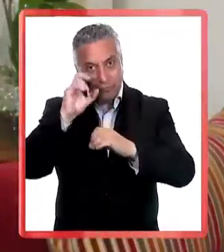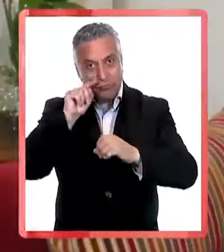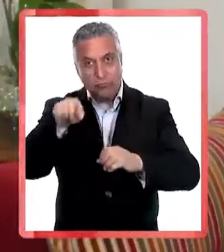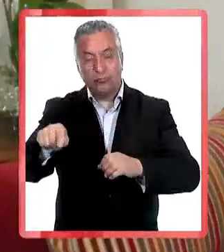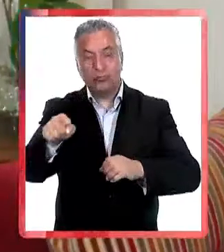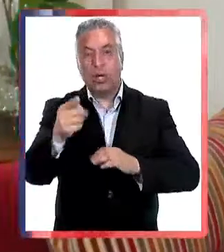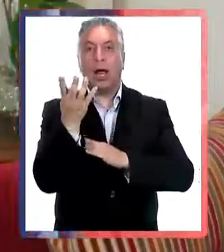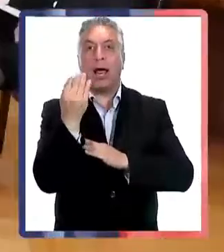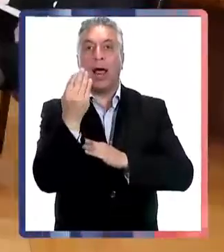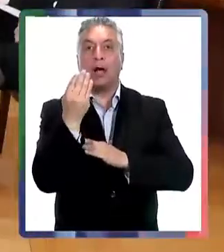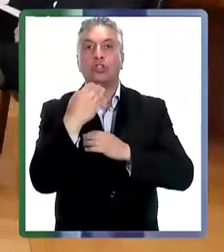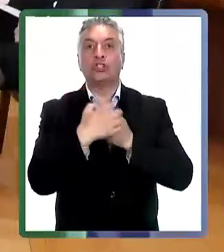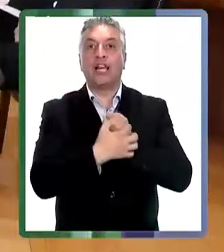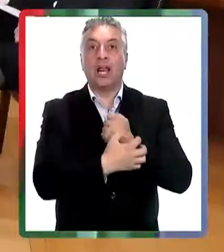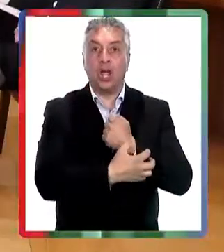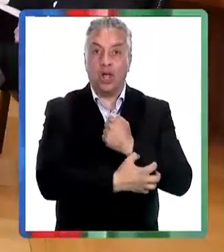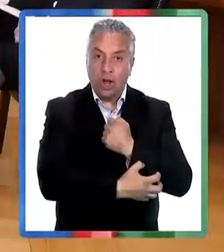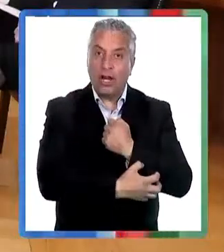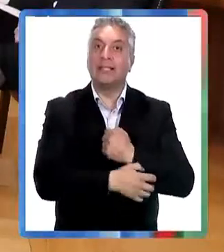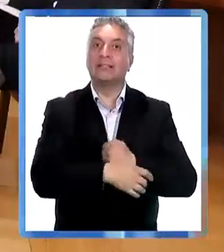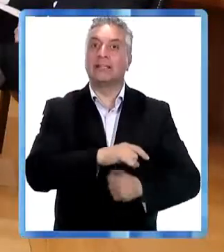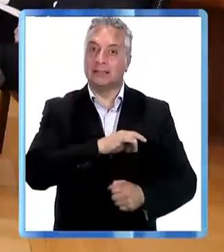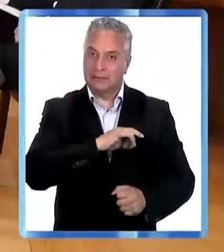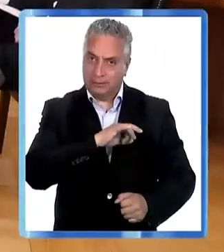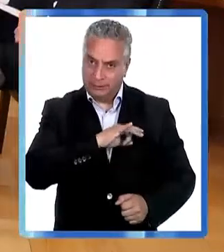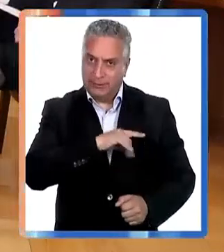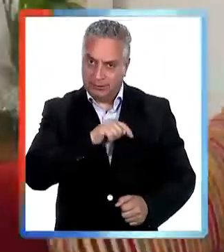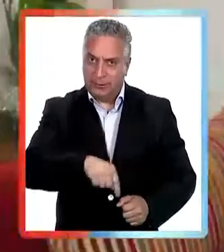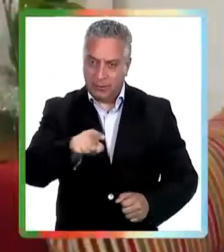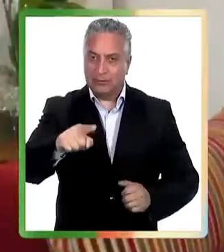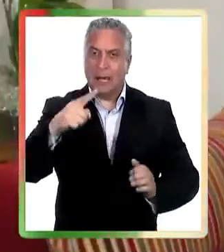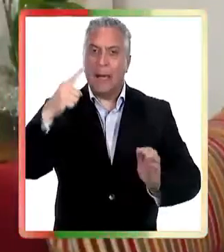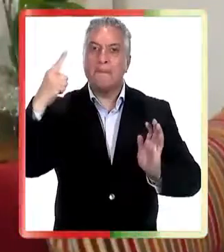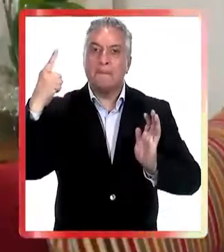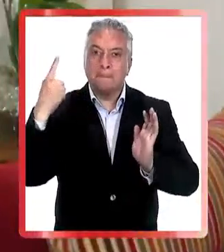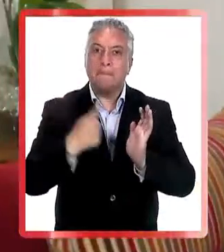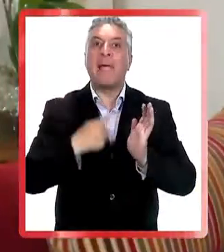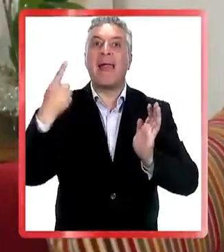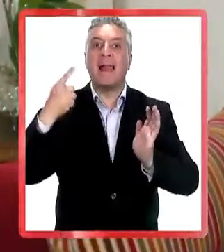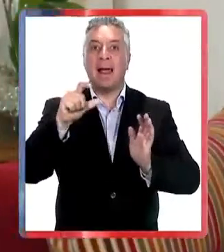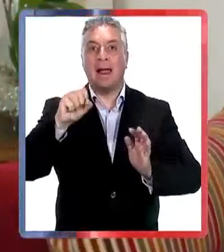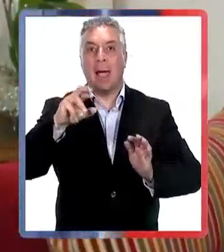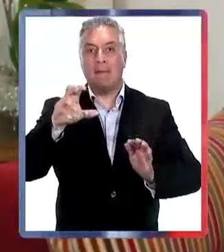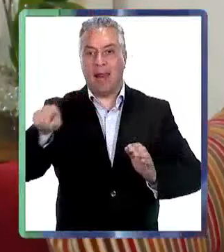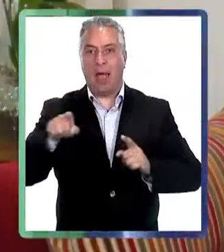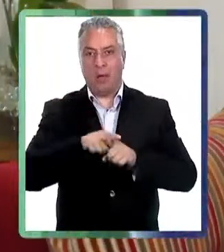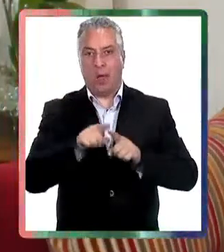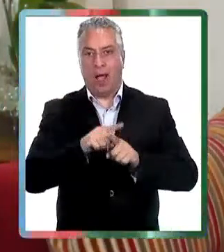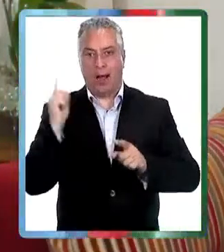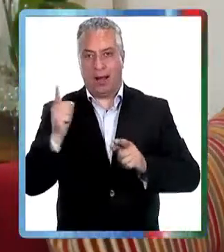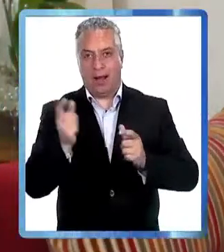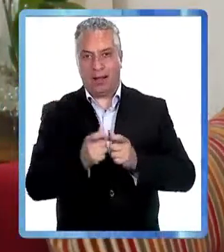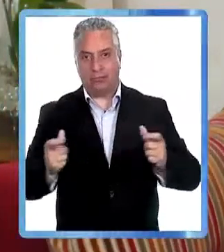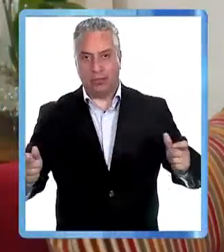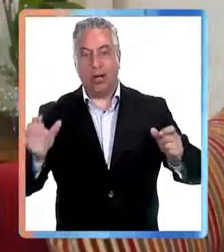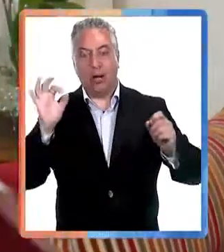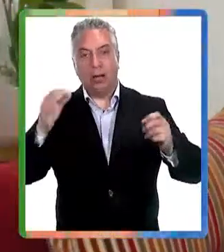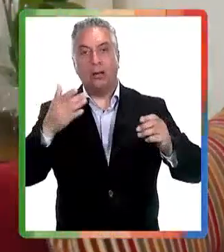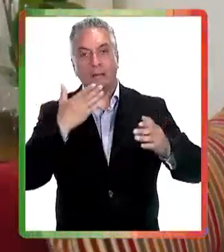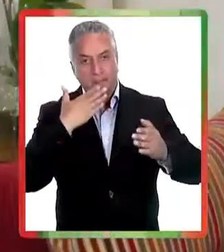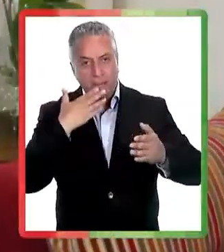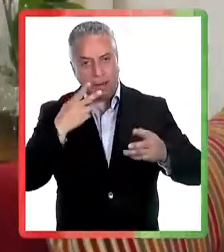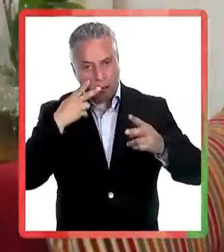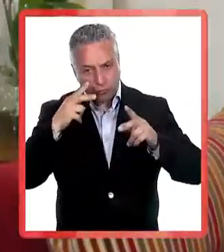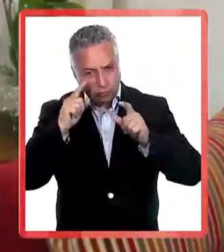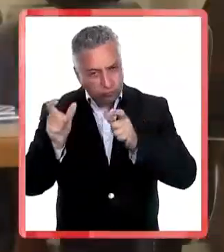móvil a 14 regiones del país a través de la operación de 1.000 cámaras a nivel nacional y hay pórticos y